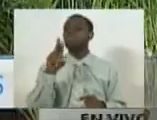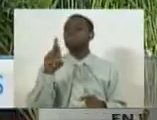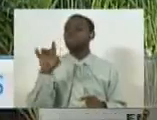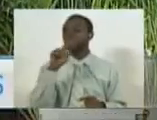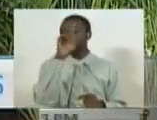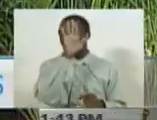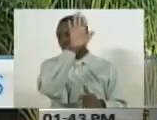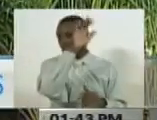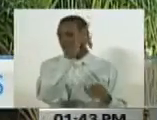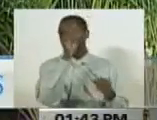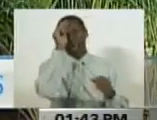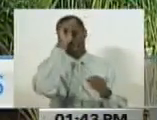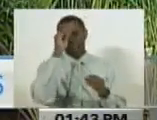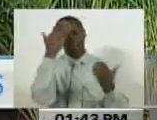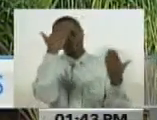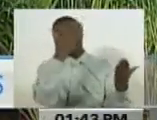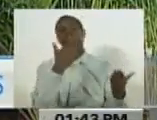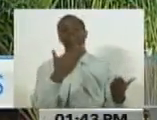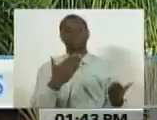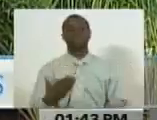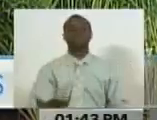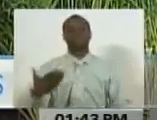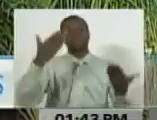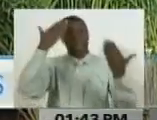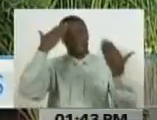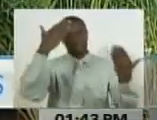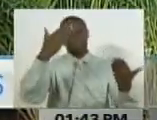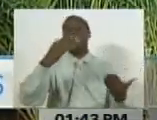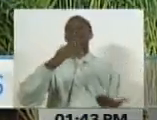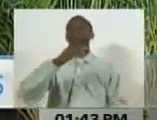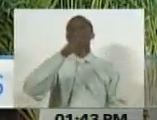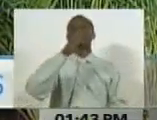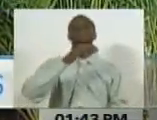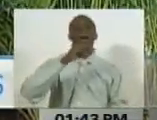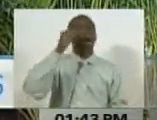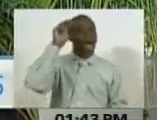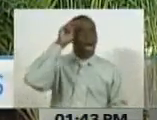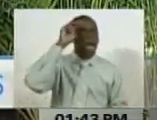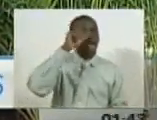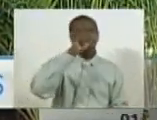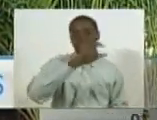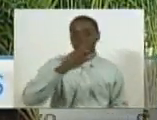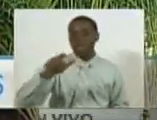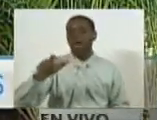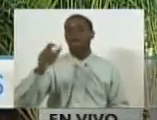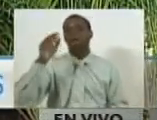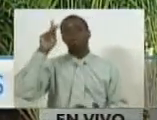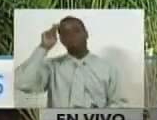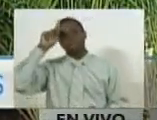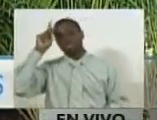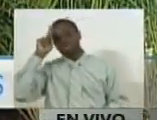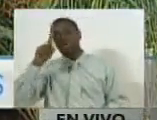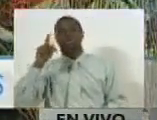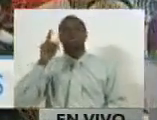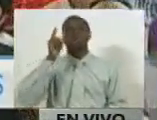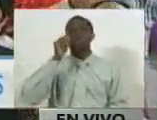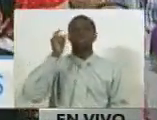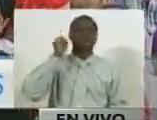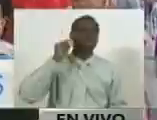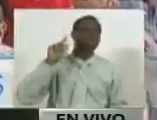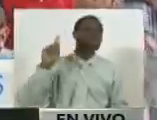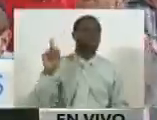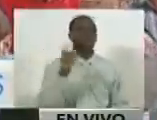saludo también desde aquí a todas las maestras y a todos los maestros, profesores, profesoras, a todo